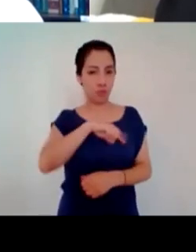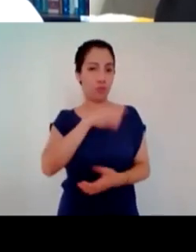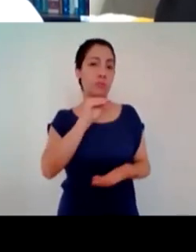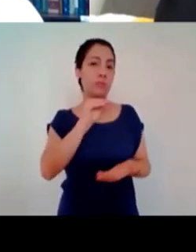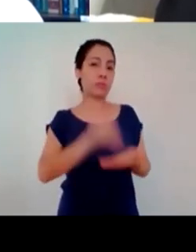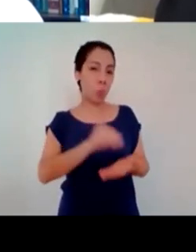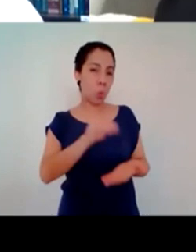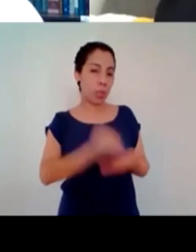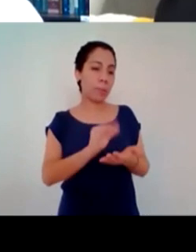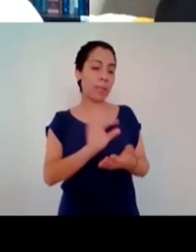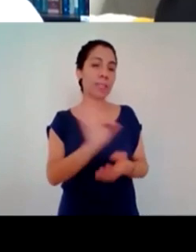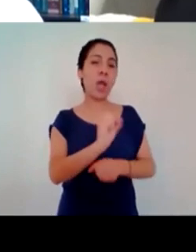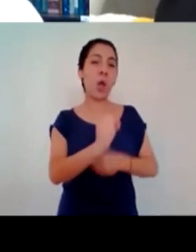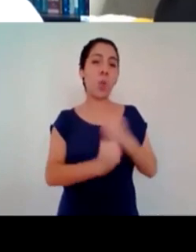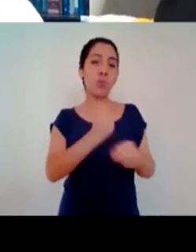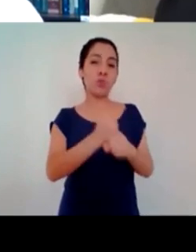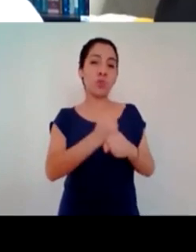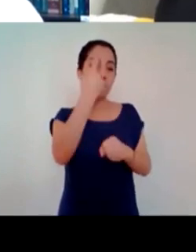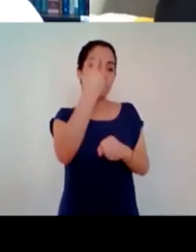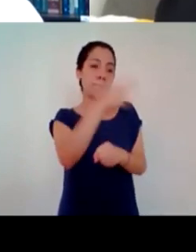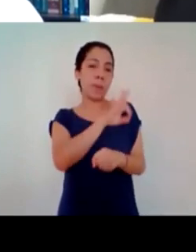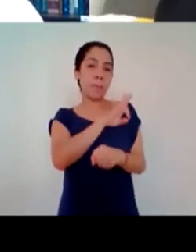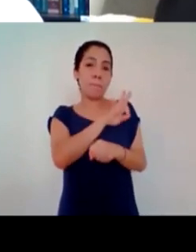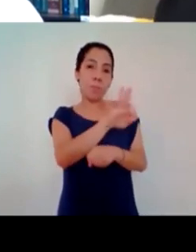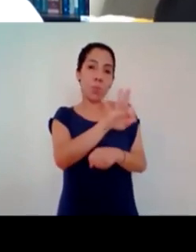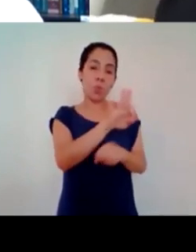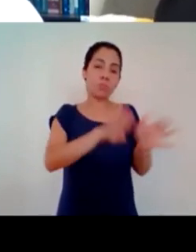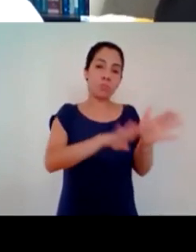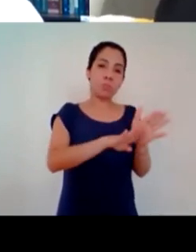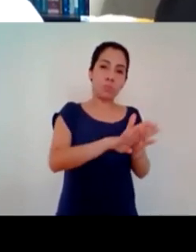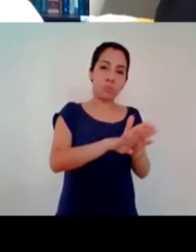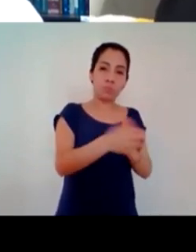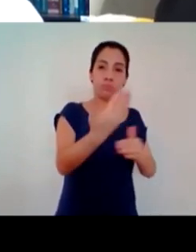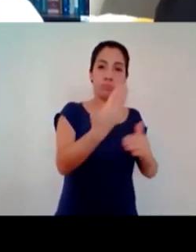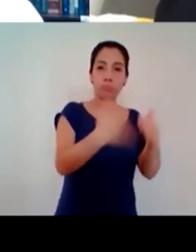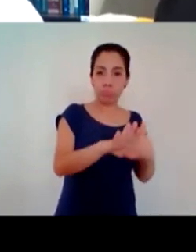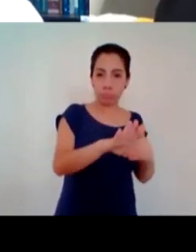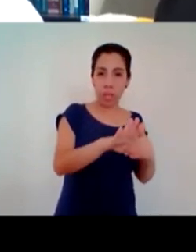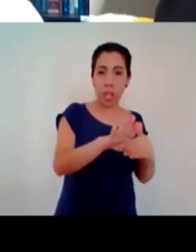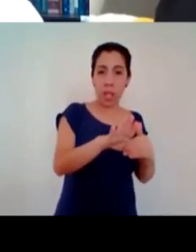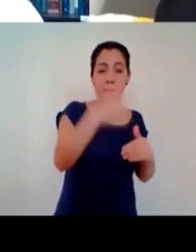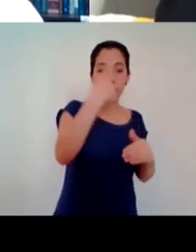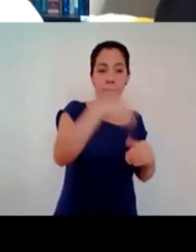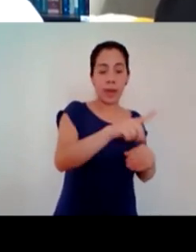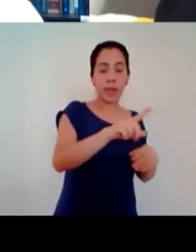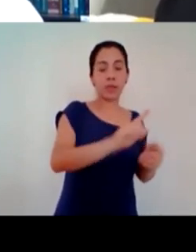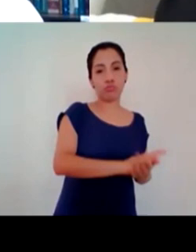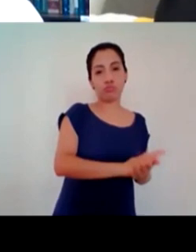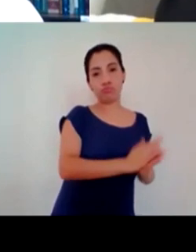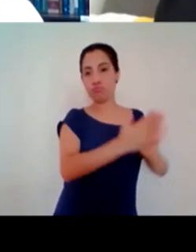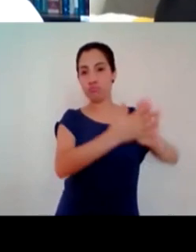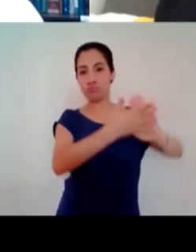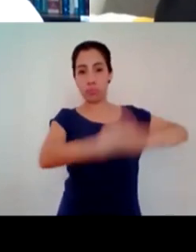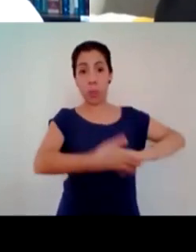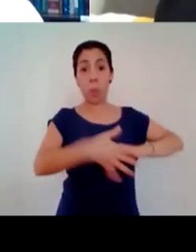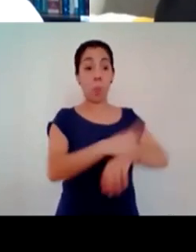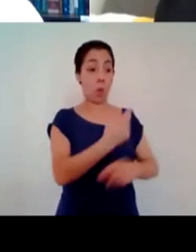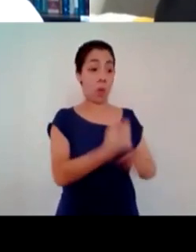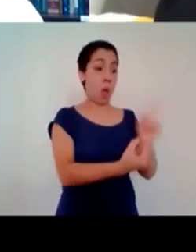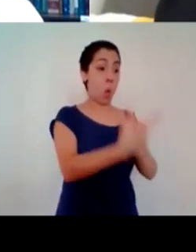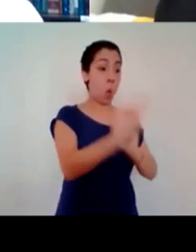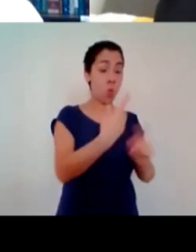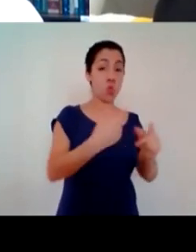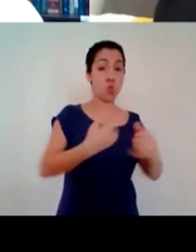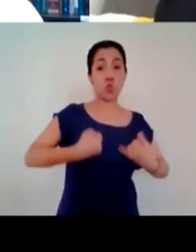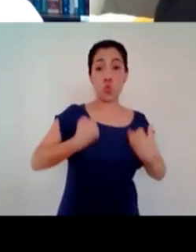de la rehabilitación a la habilitación de un sujeto. Porque muchos de estos chicos y chicas no pueden ser rehabilitados,